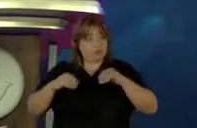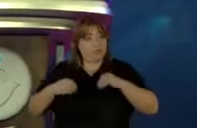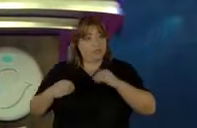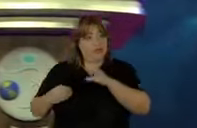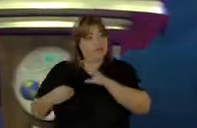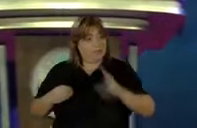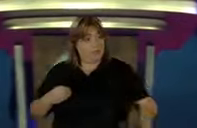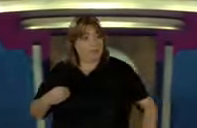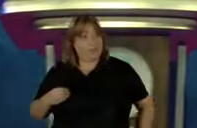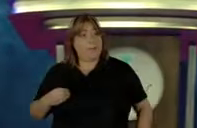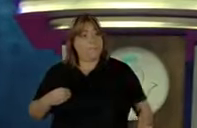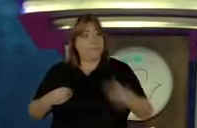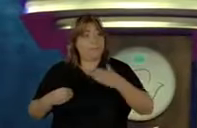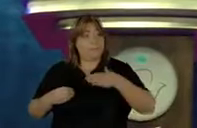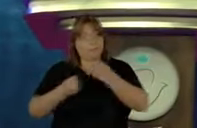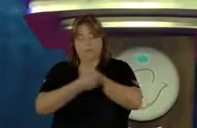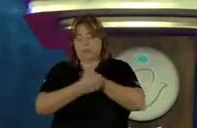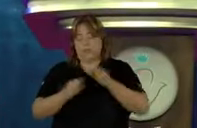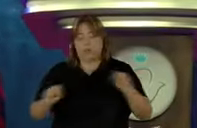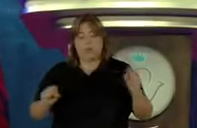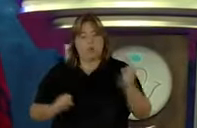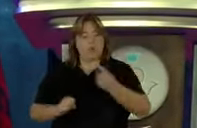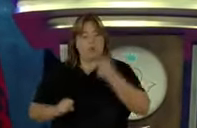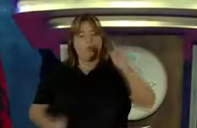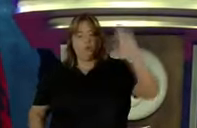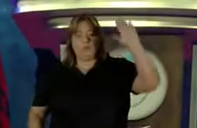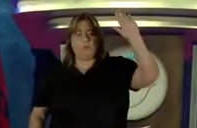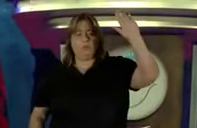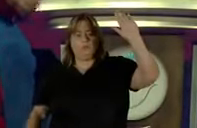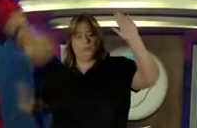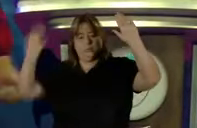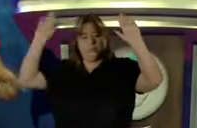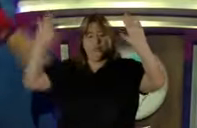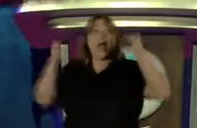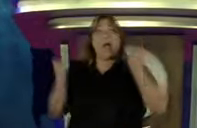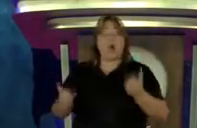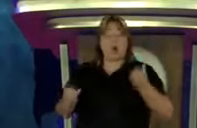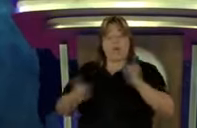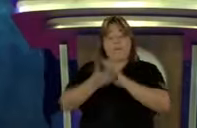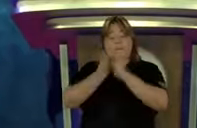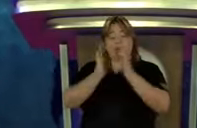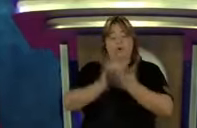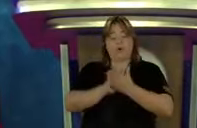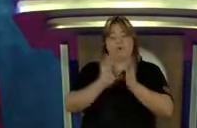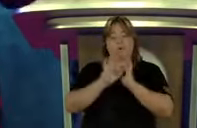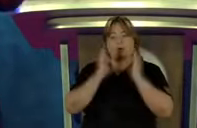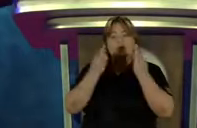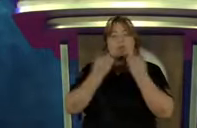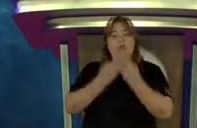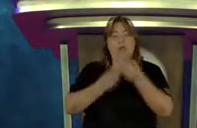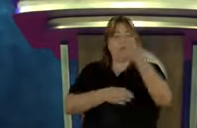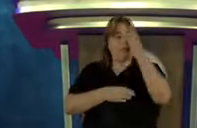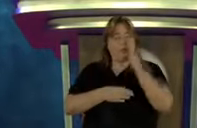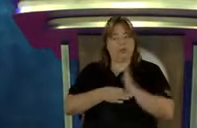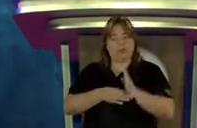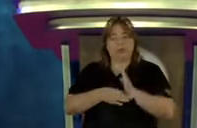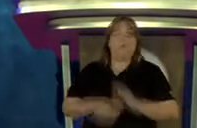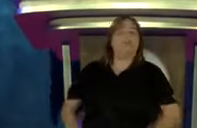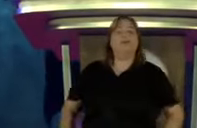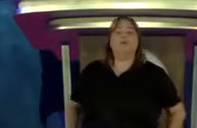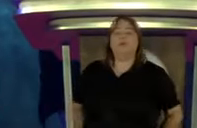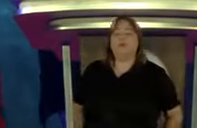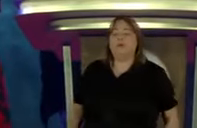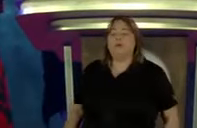como mi Salvador? Solo levante su manita. Y quiero ser familia, quiero ser hija de Dios plena. Sé que soy hija